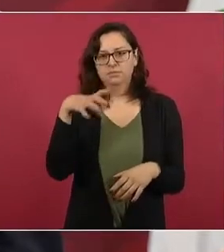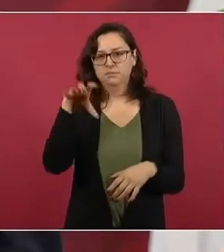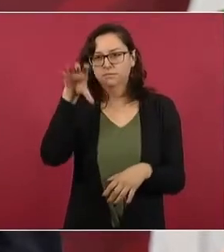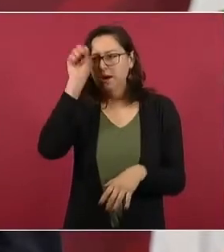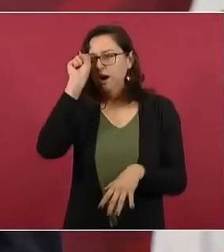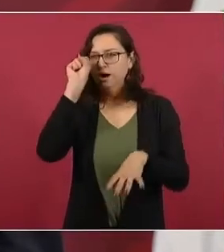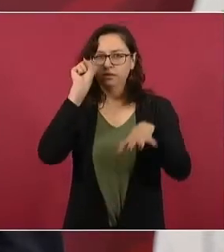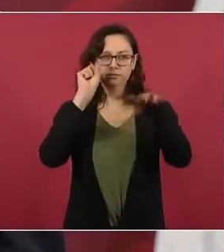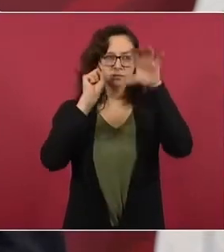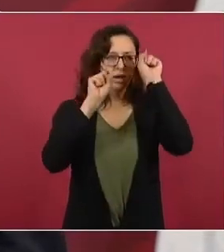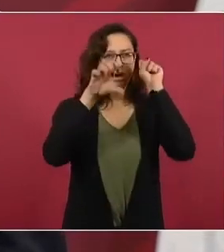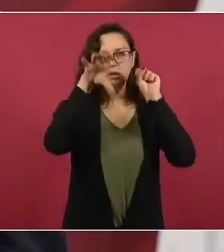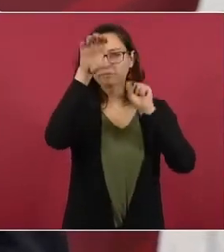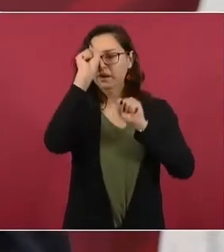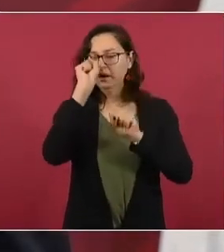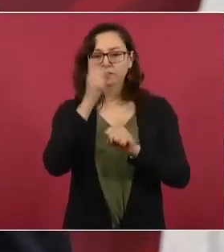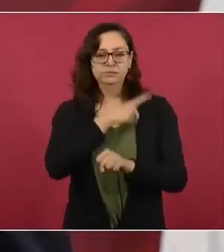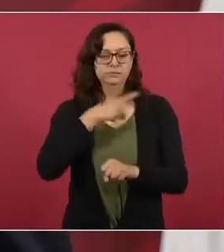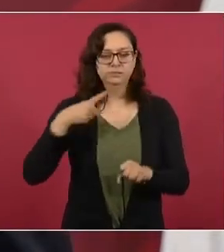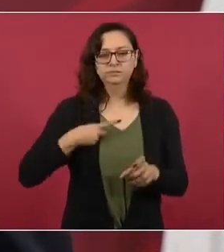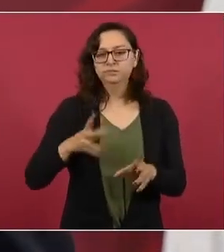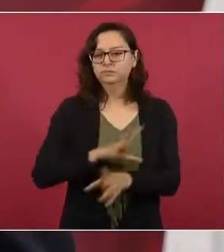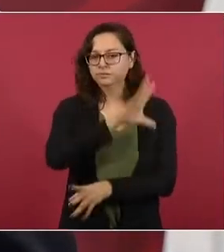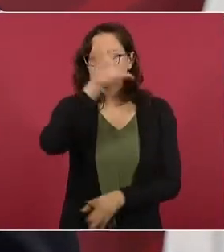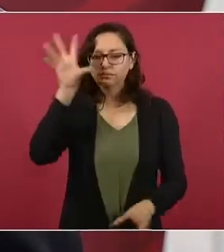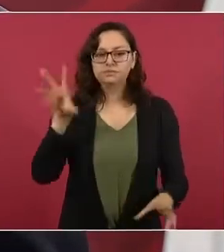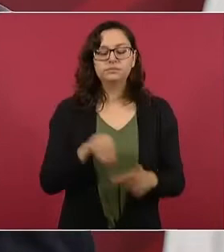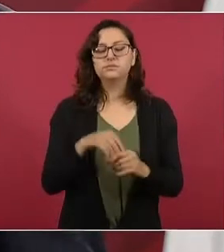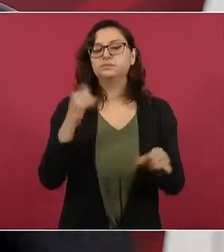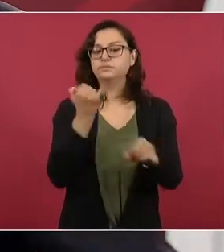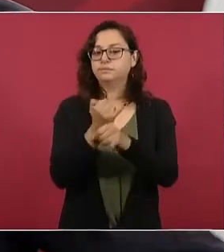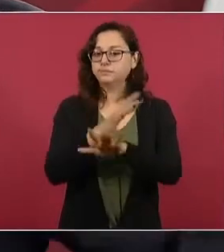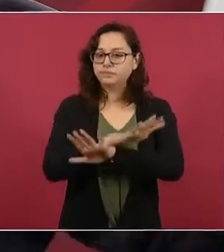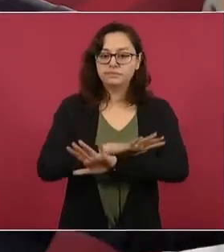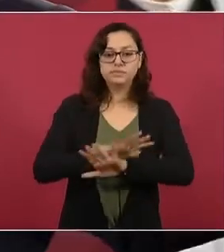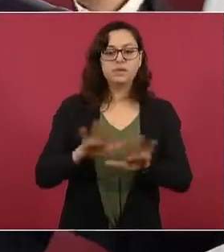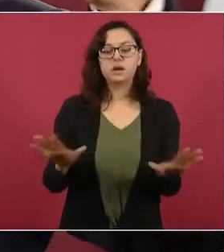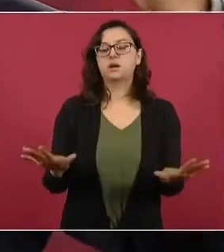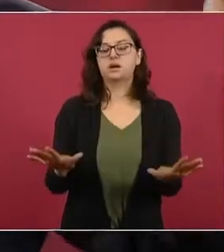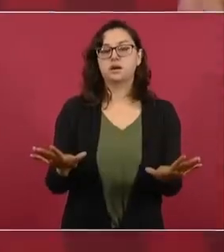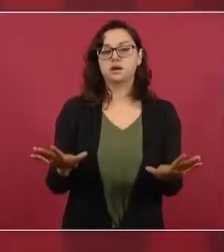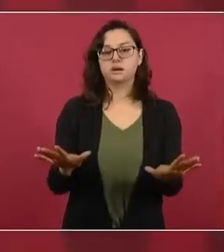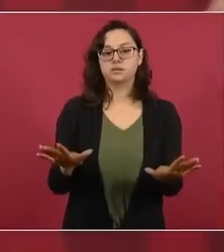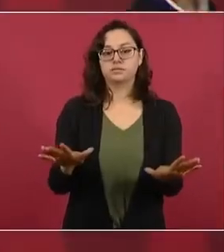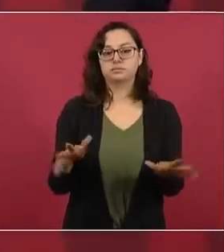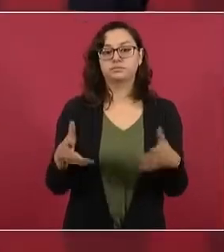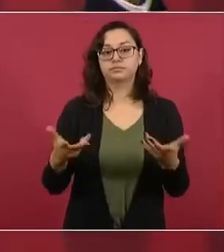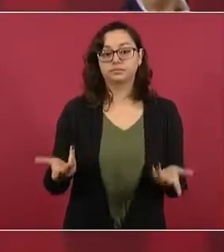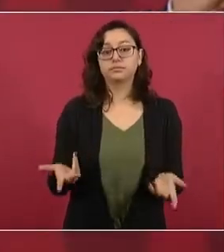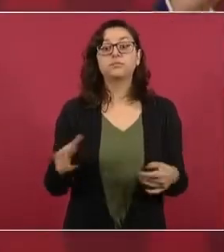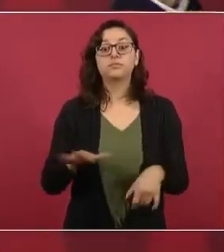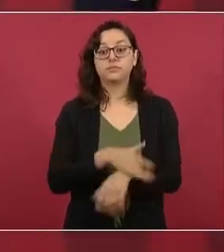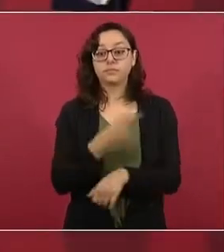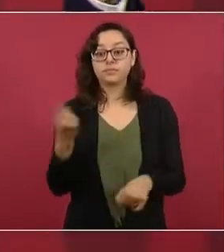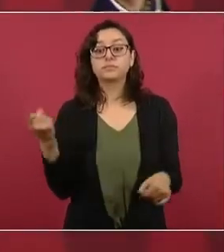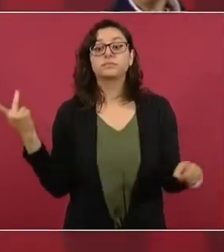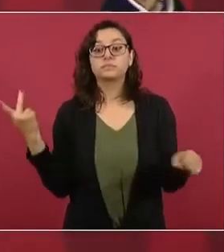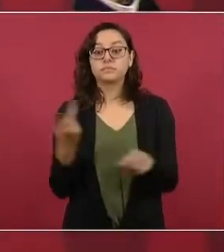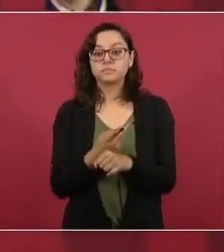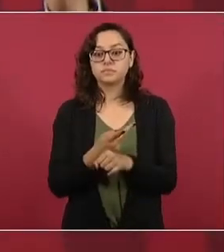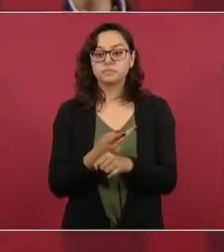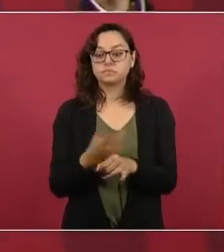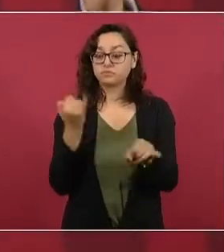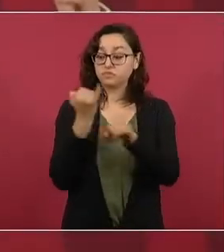deben de tener toda la información, porque si no, hay la dictadura mediática,